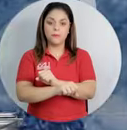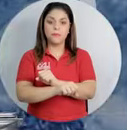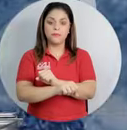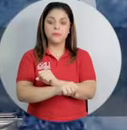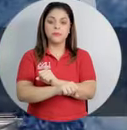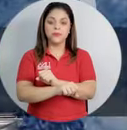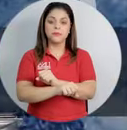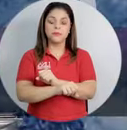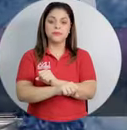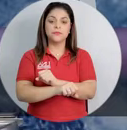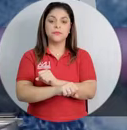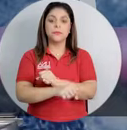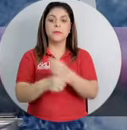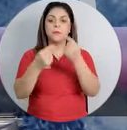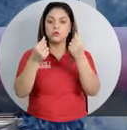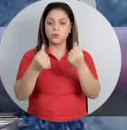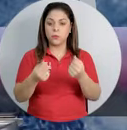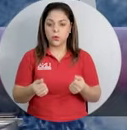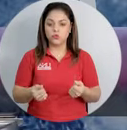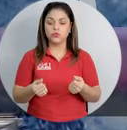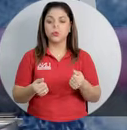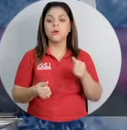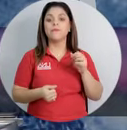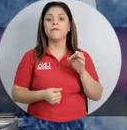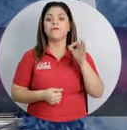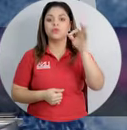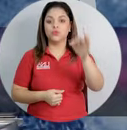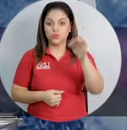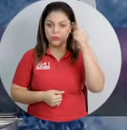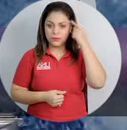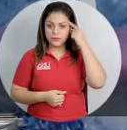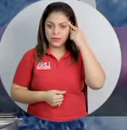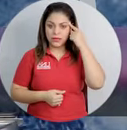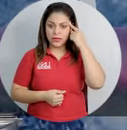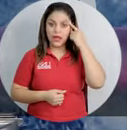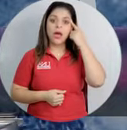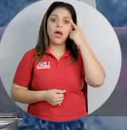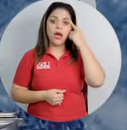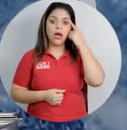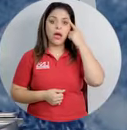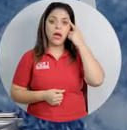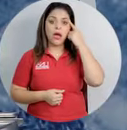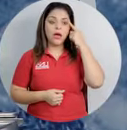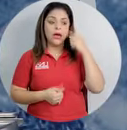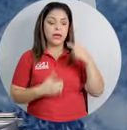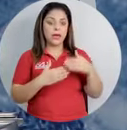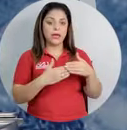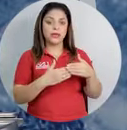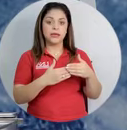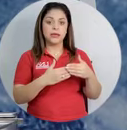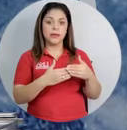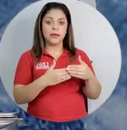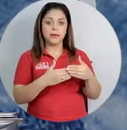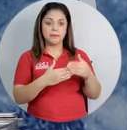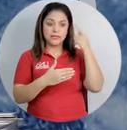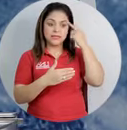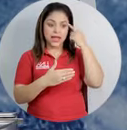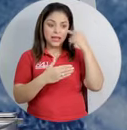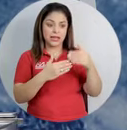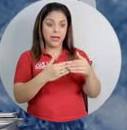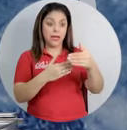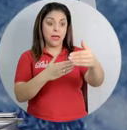los ingresos futuros. No sé si me explico. A partir de tal fecha me aumentan el salario, o a partir de tal fecha me